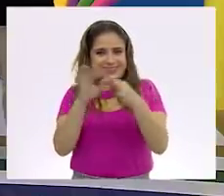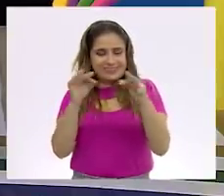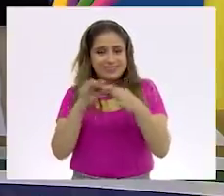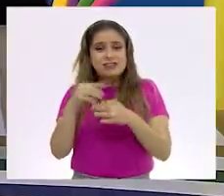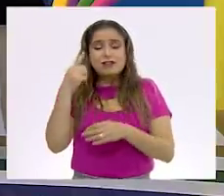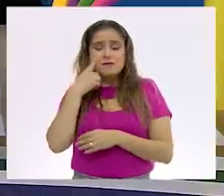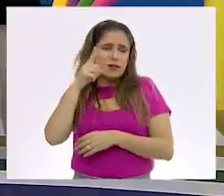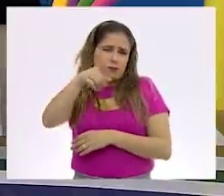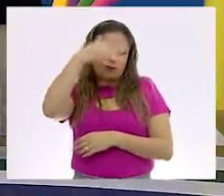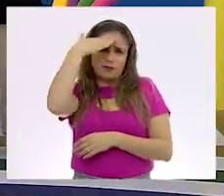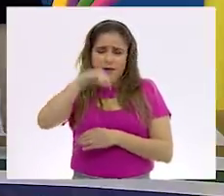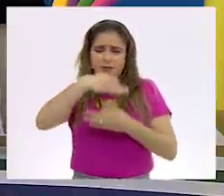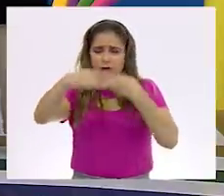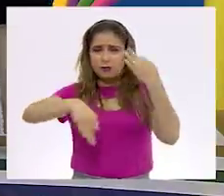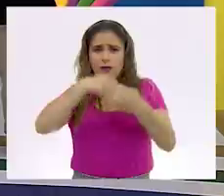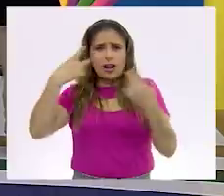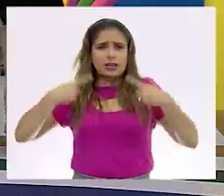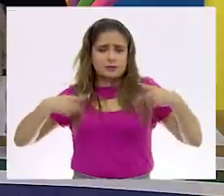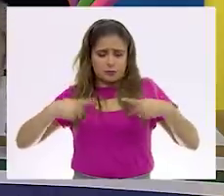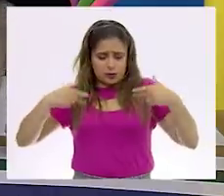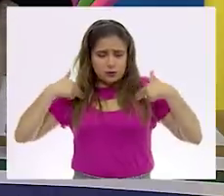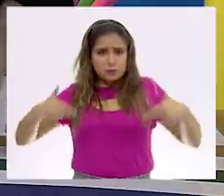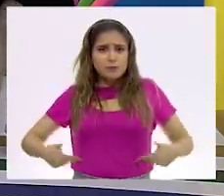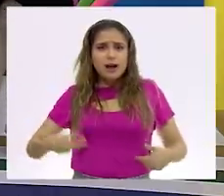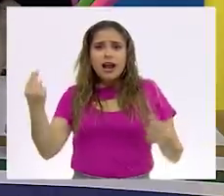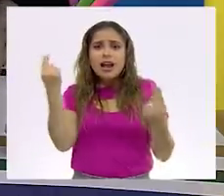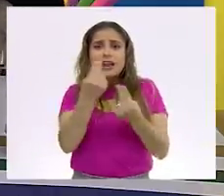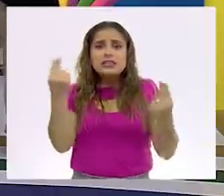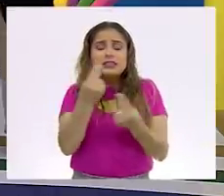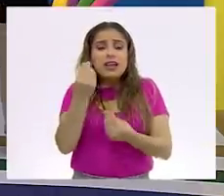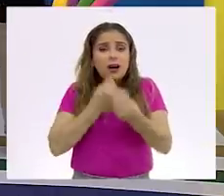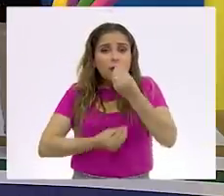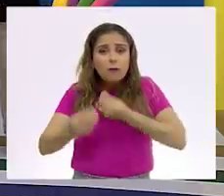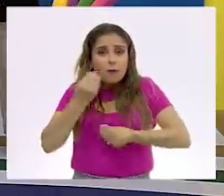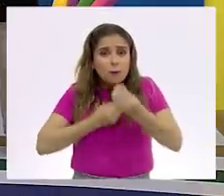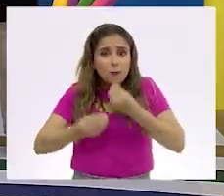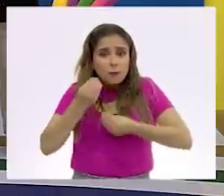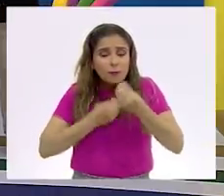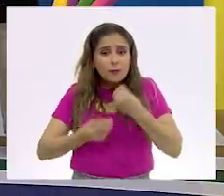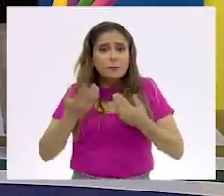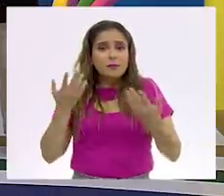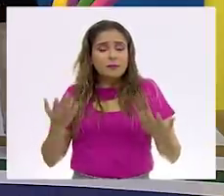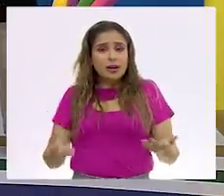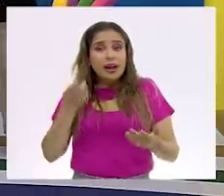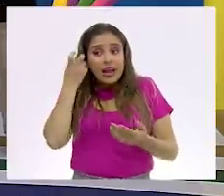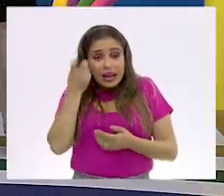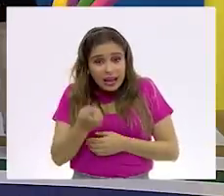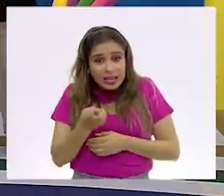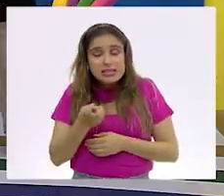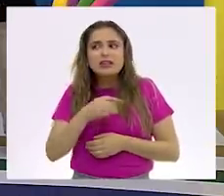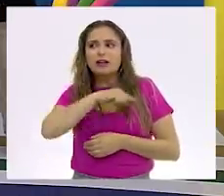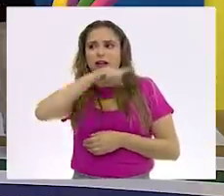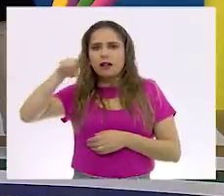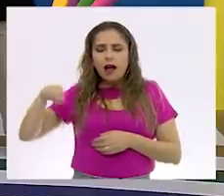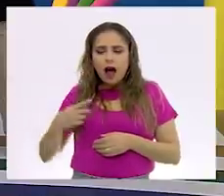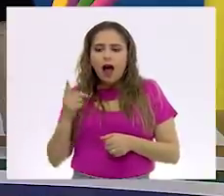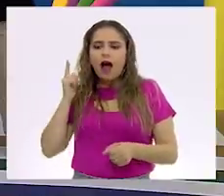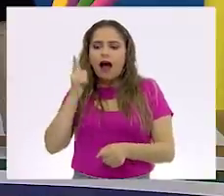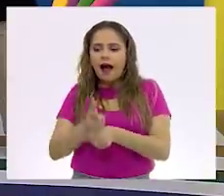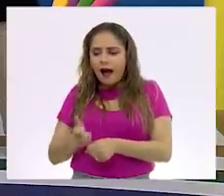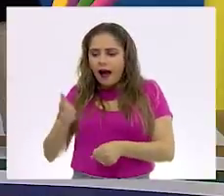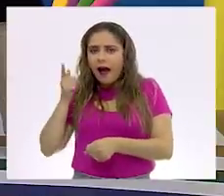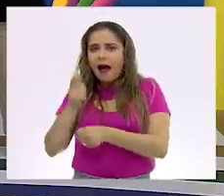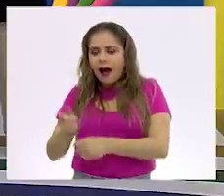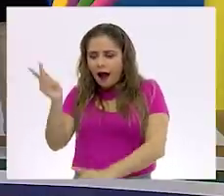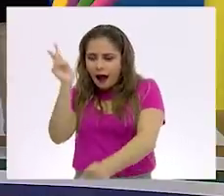principales necesidades humanas es la reproducción de alimentos, y atender esa necesidad fue algo que motivó el estudio de la reproducción